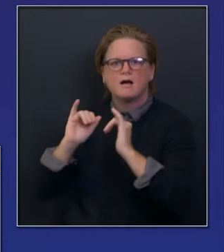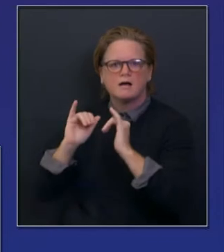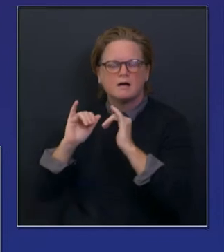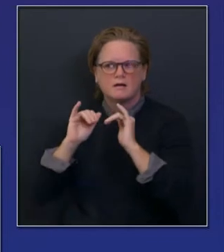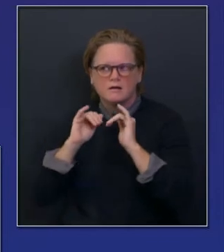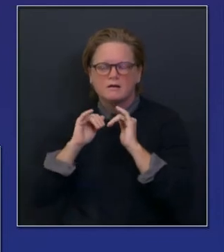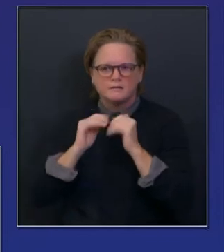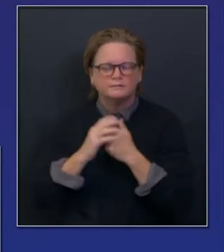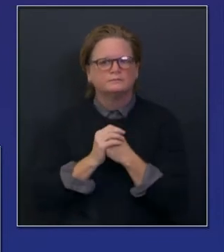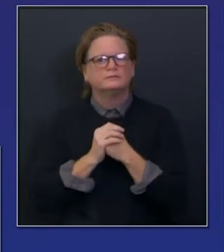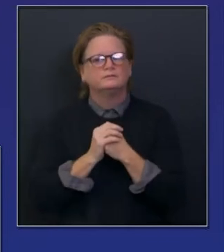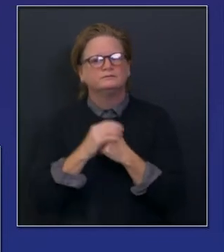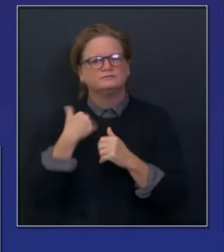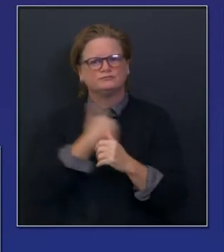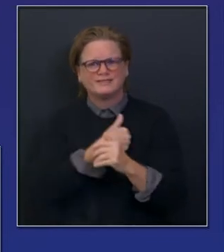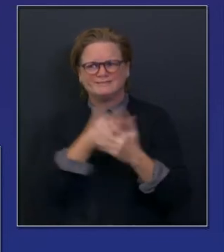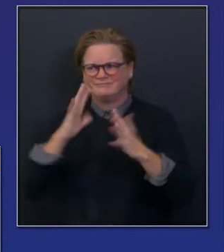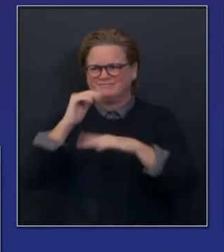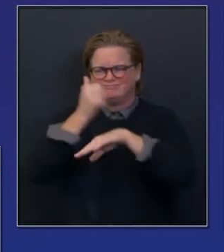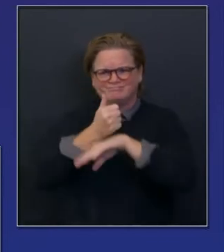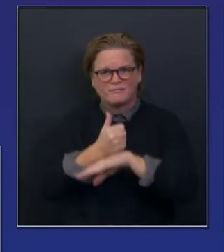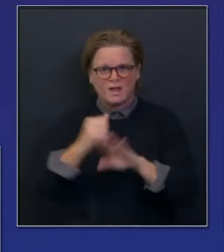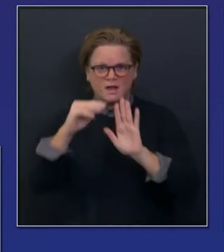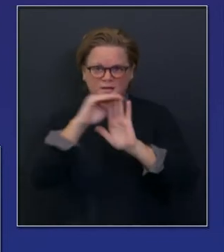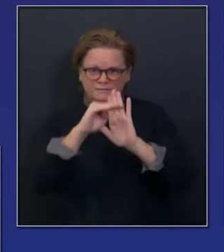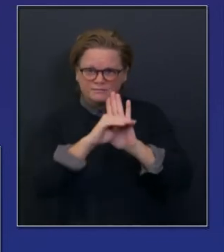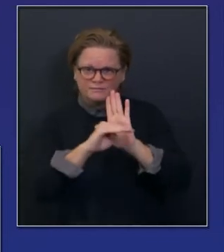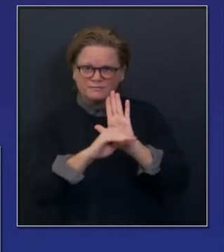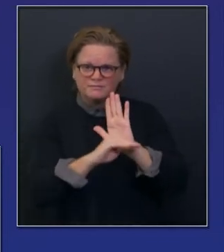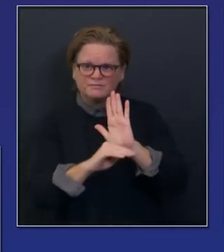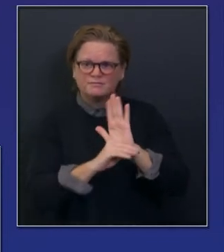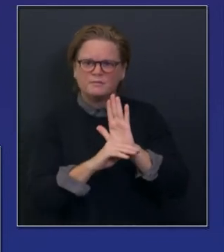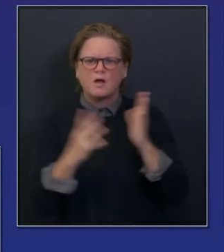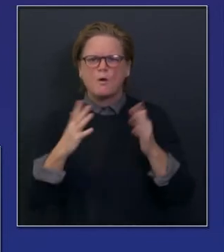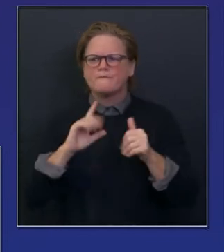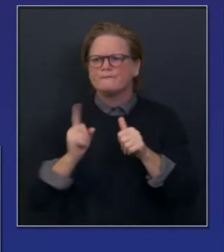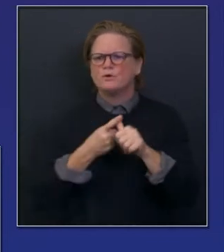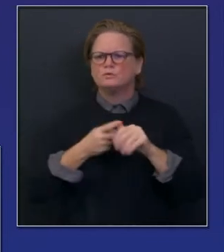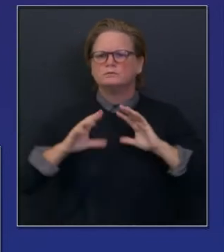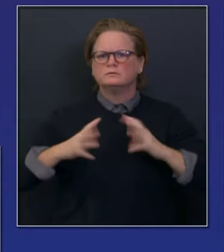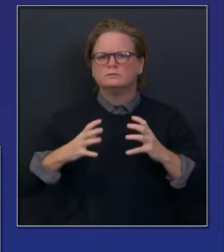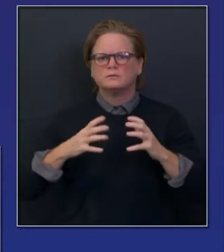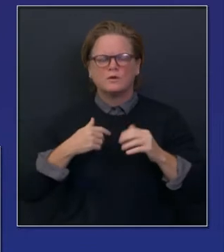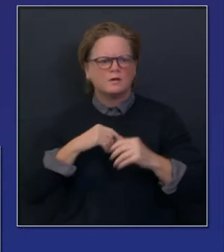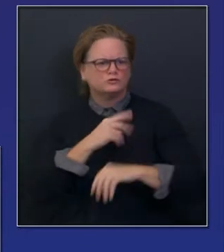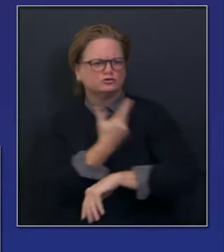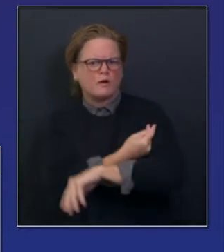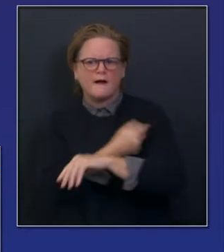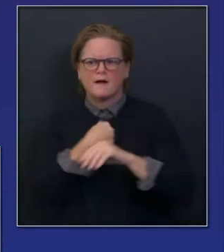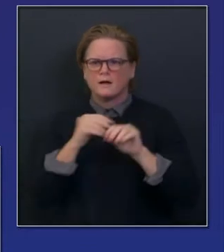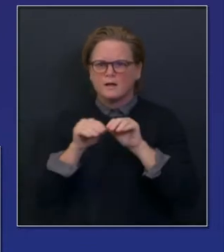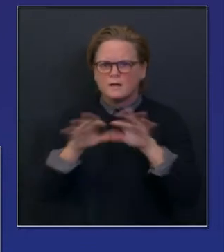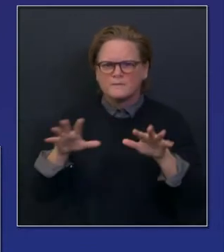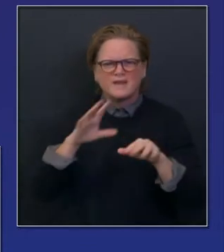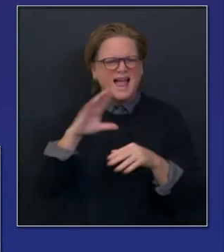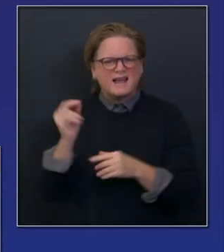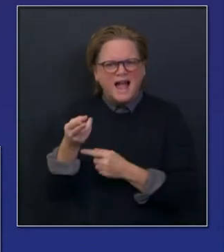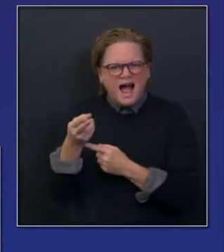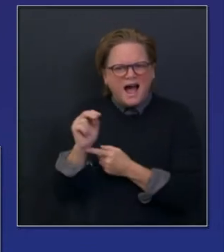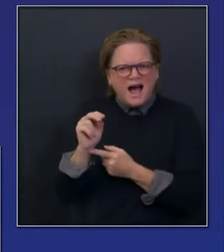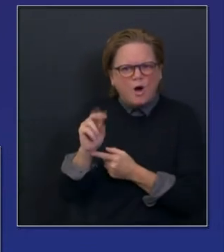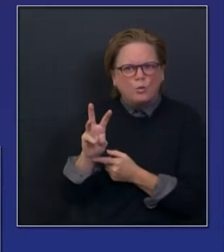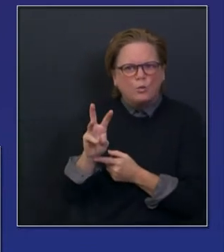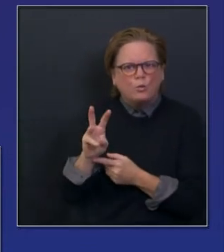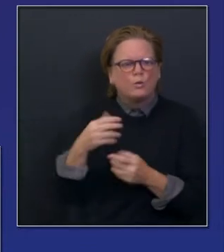completa. Difundimos las pautas para fase 1A, que es la prioridad de aproximadamente, es